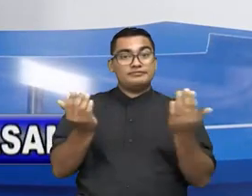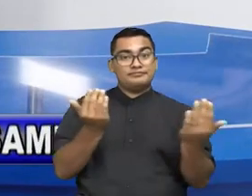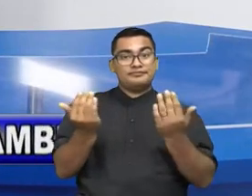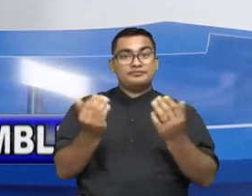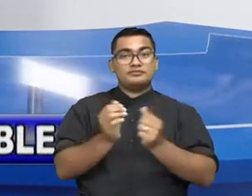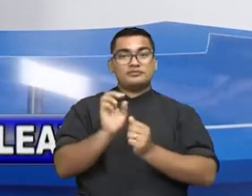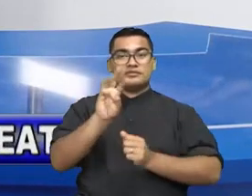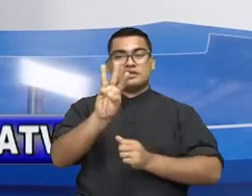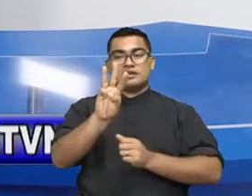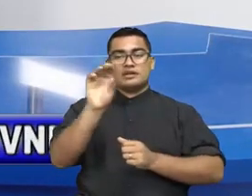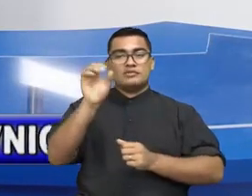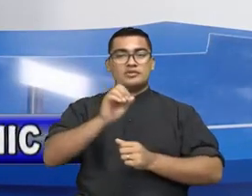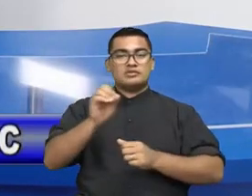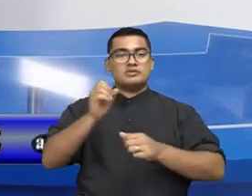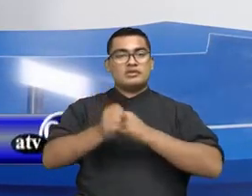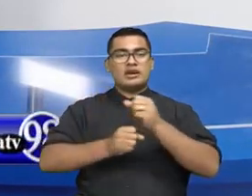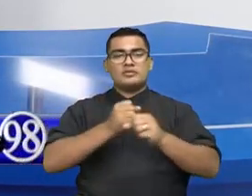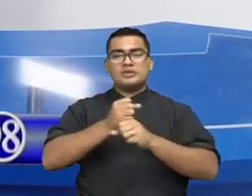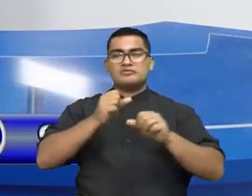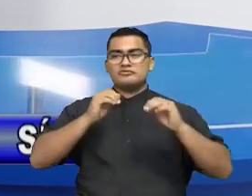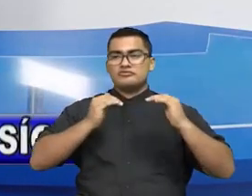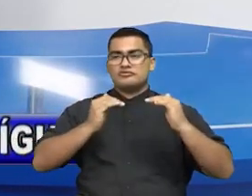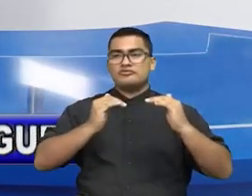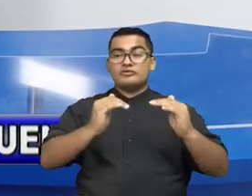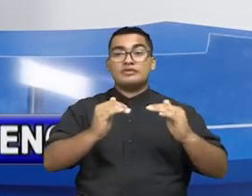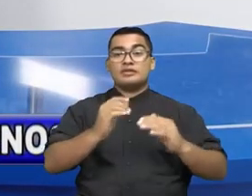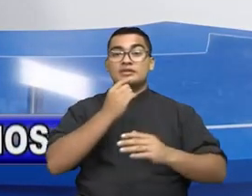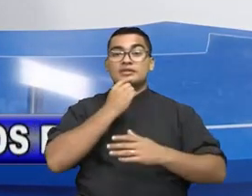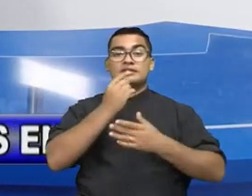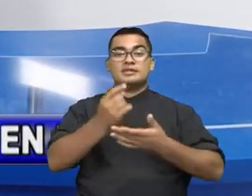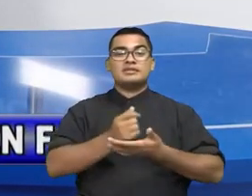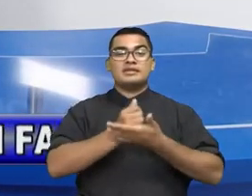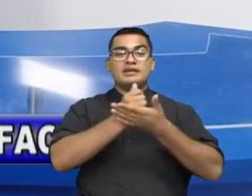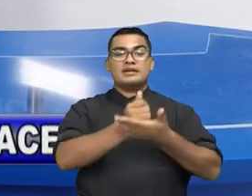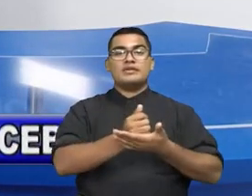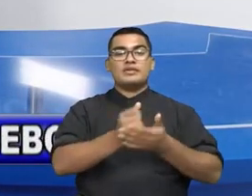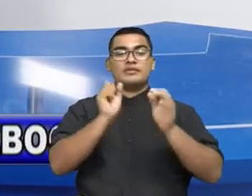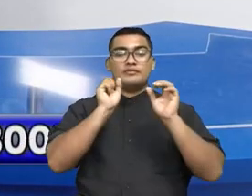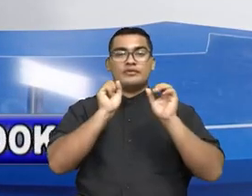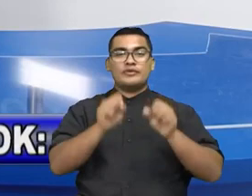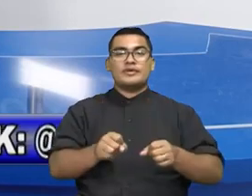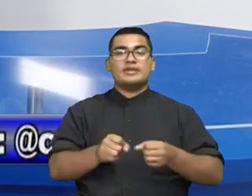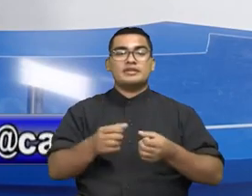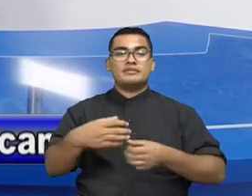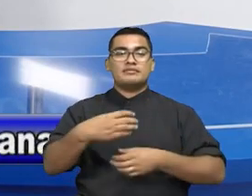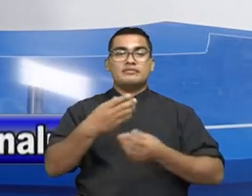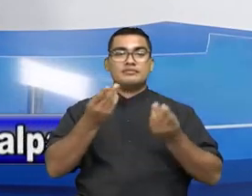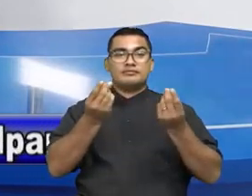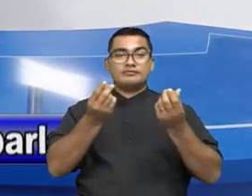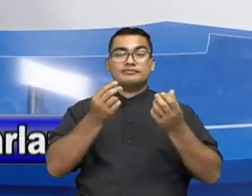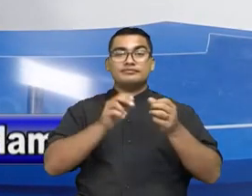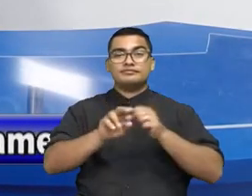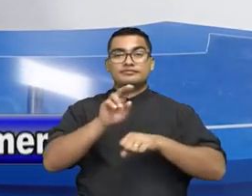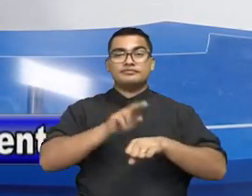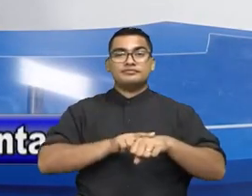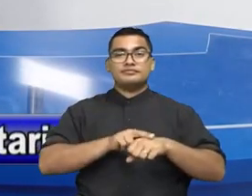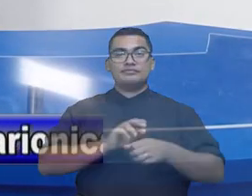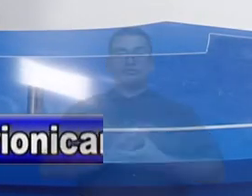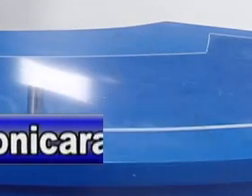en un 3% anual y no en un 5%, contribuye a mantener el poder adquisitivo de la moneda nacional.